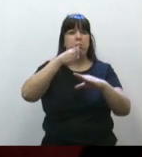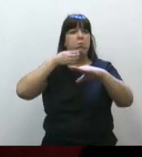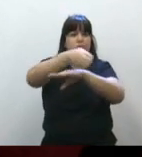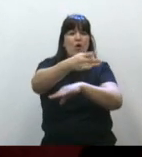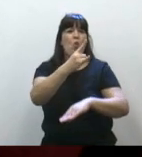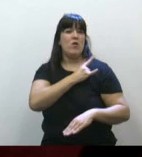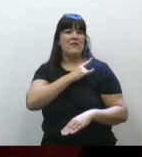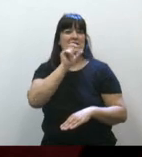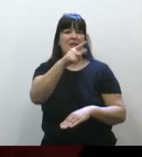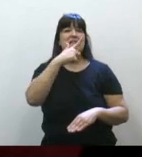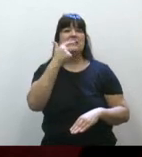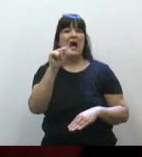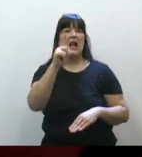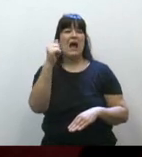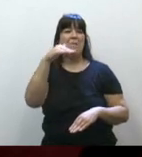salamanca